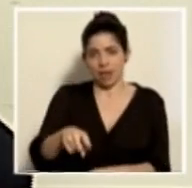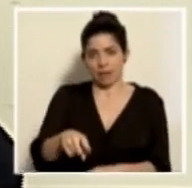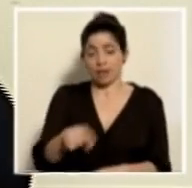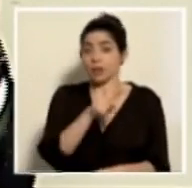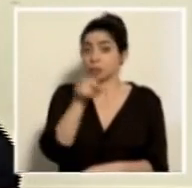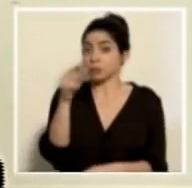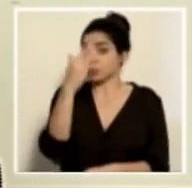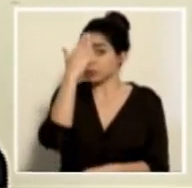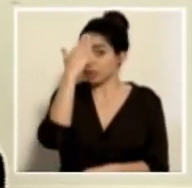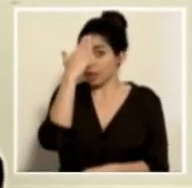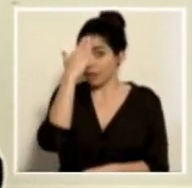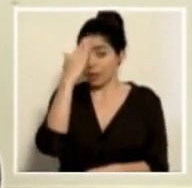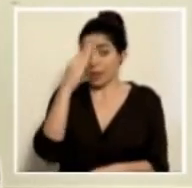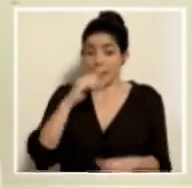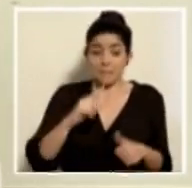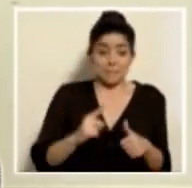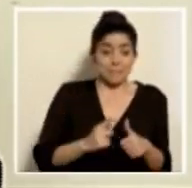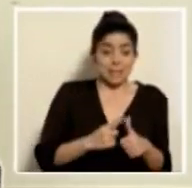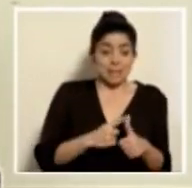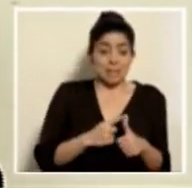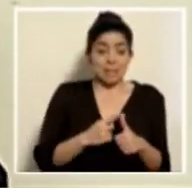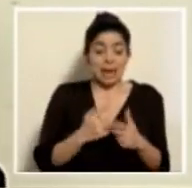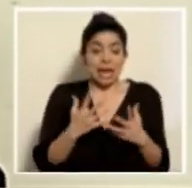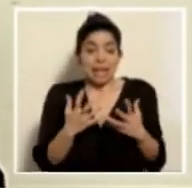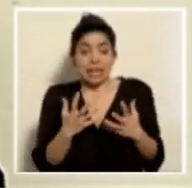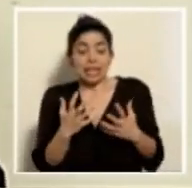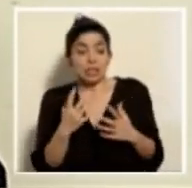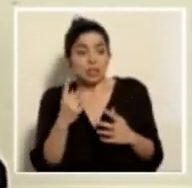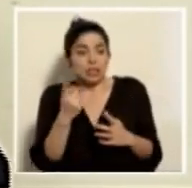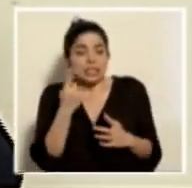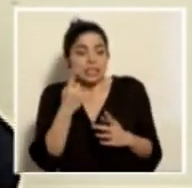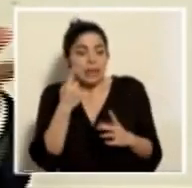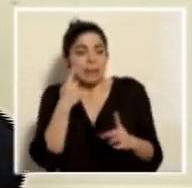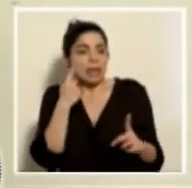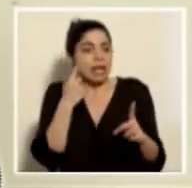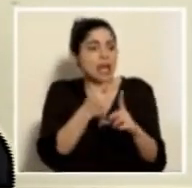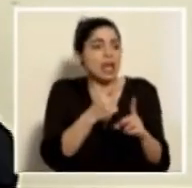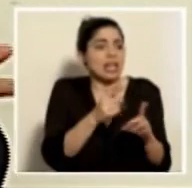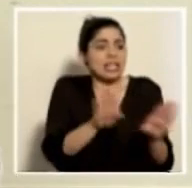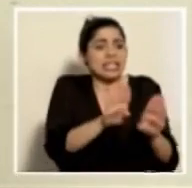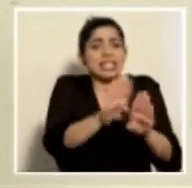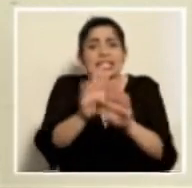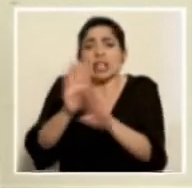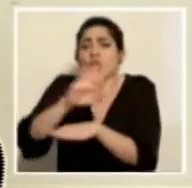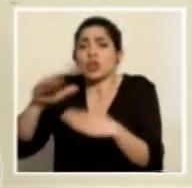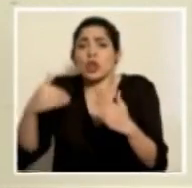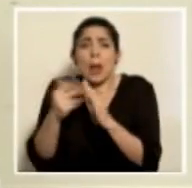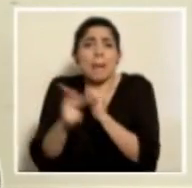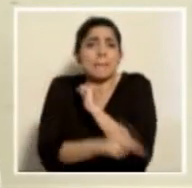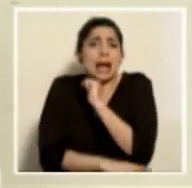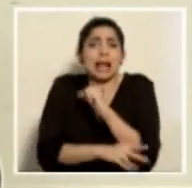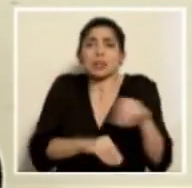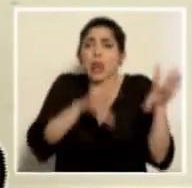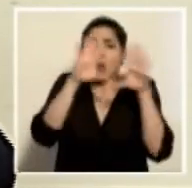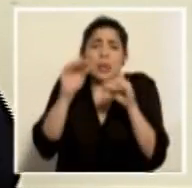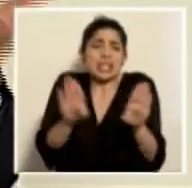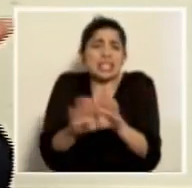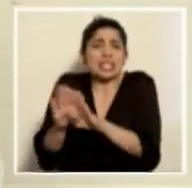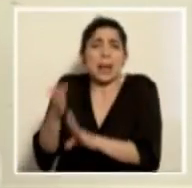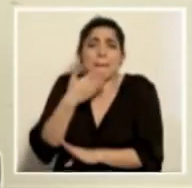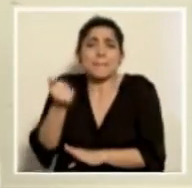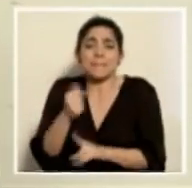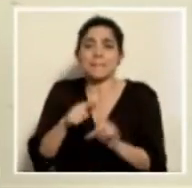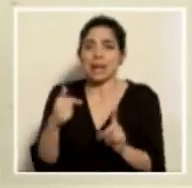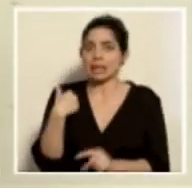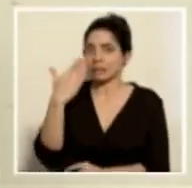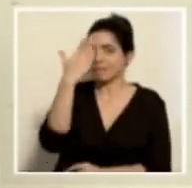Ustedes saben que el primer instinto o la primera llamada es casi cerrarlo todo en todo el país a toda hora, pero también